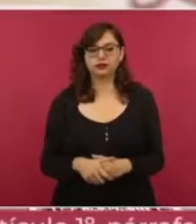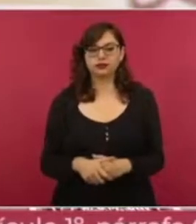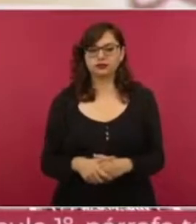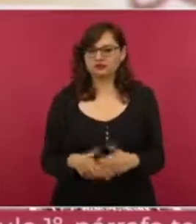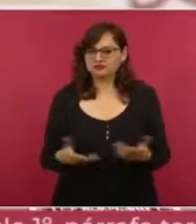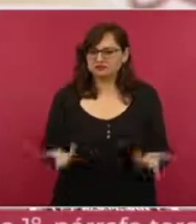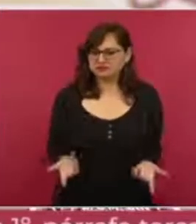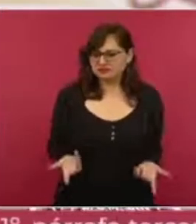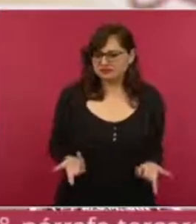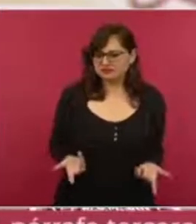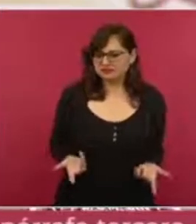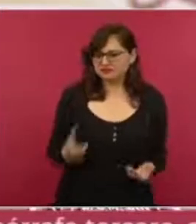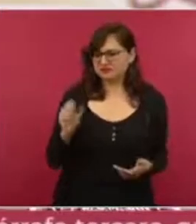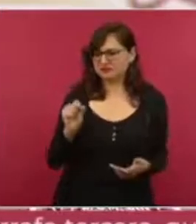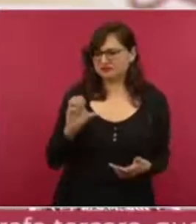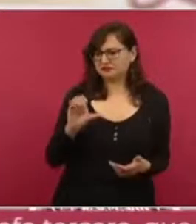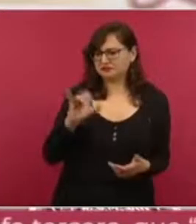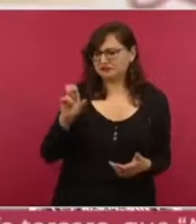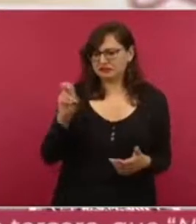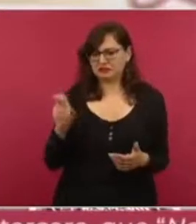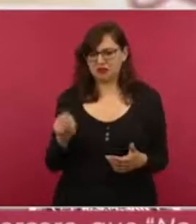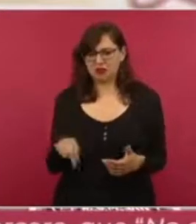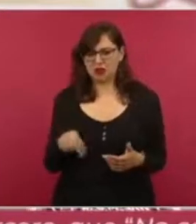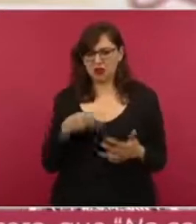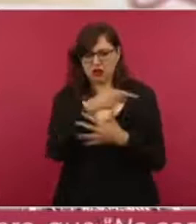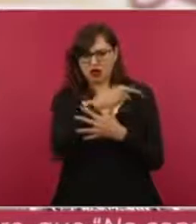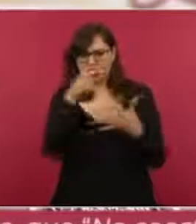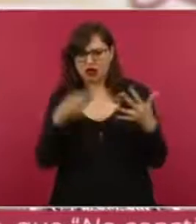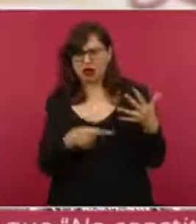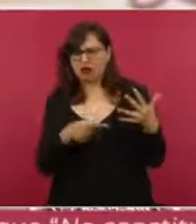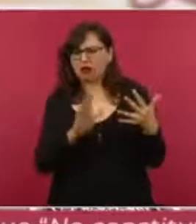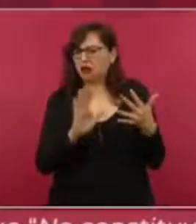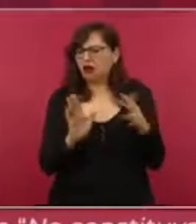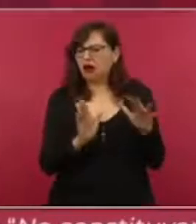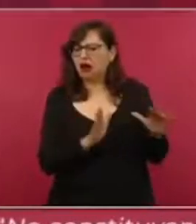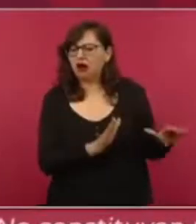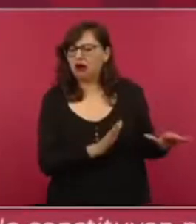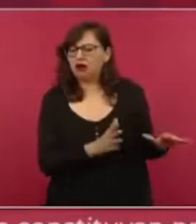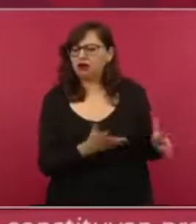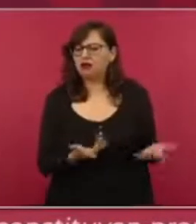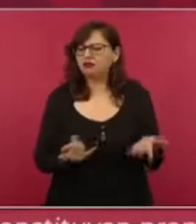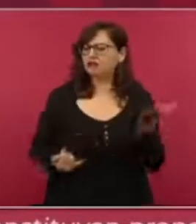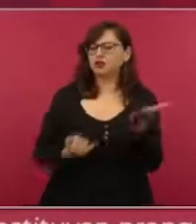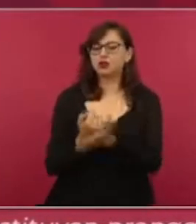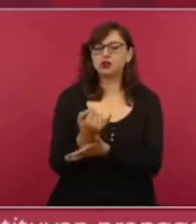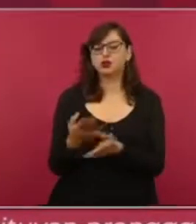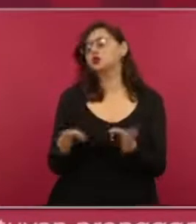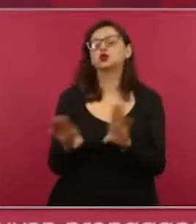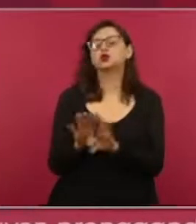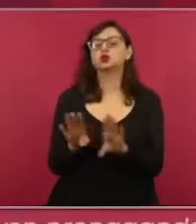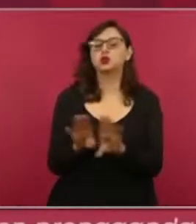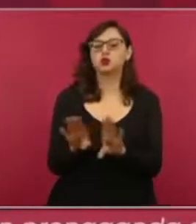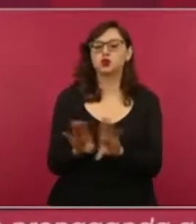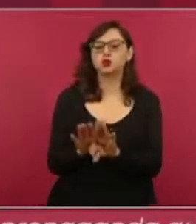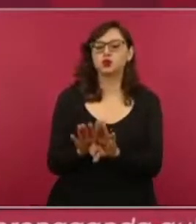Entonces, eso no va a contar a la hora de decidir. ¿Puede